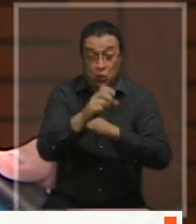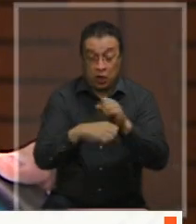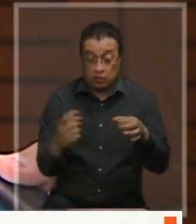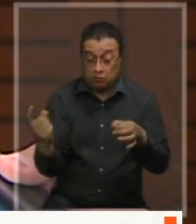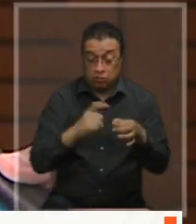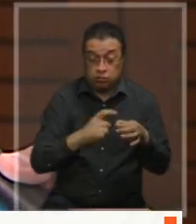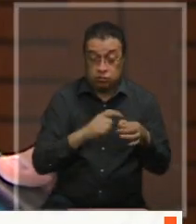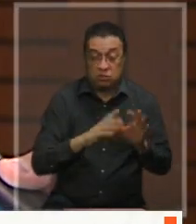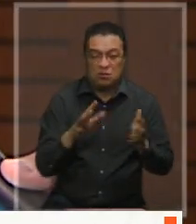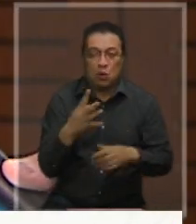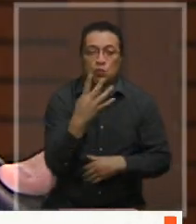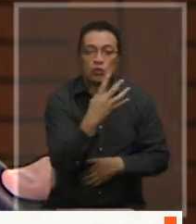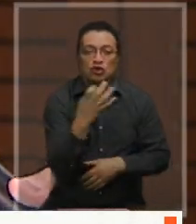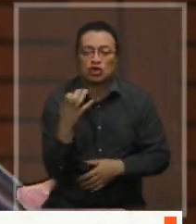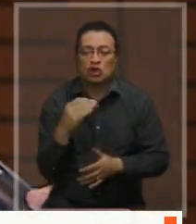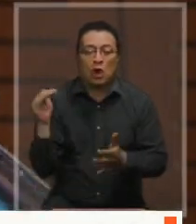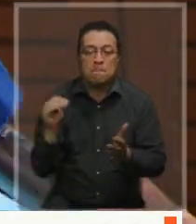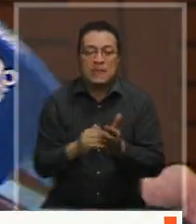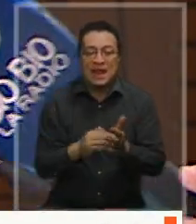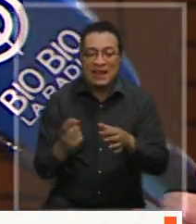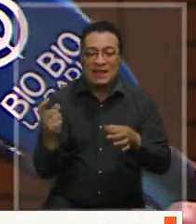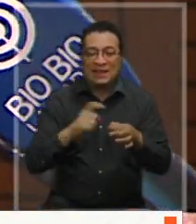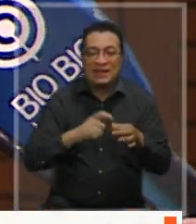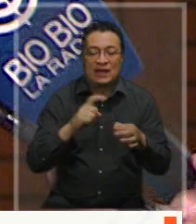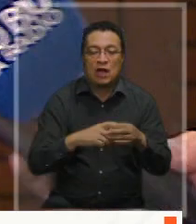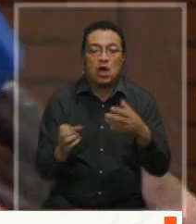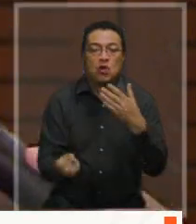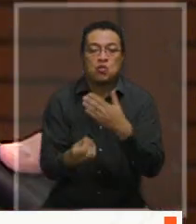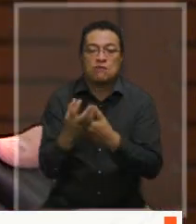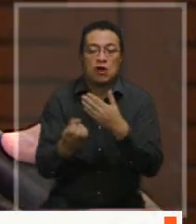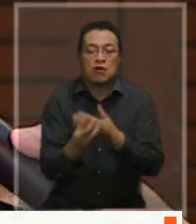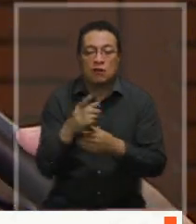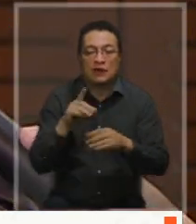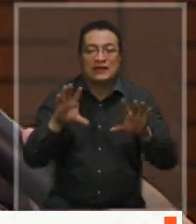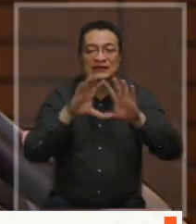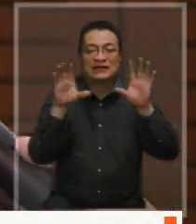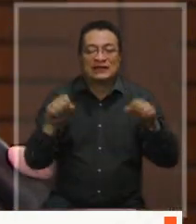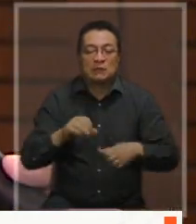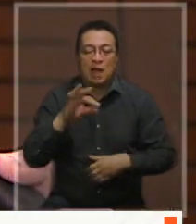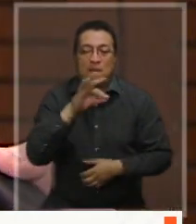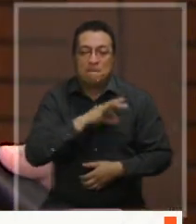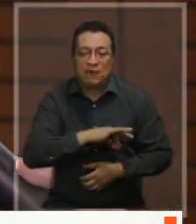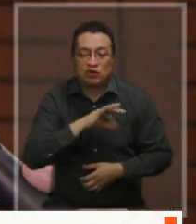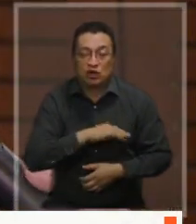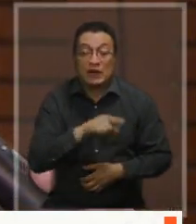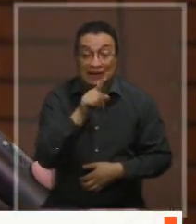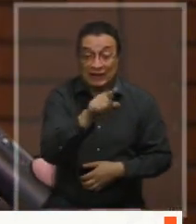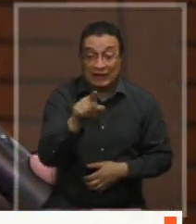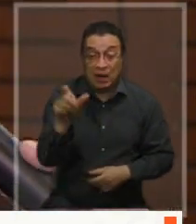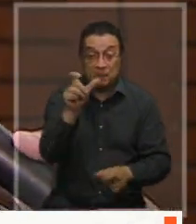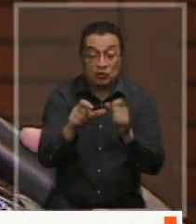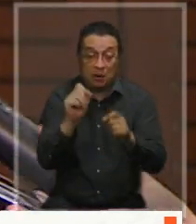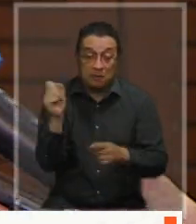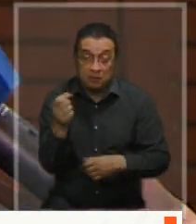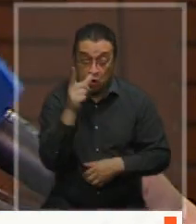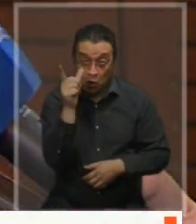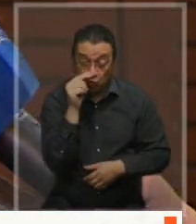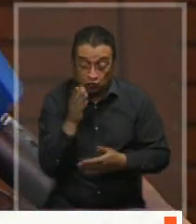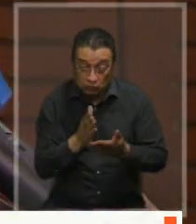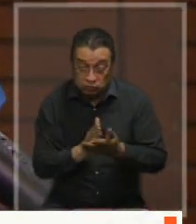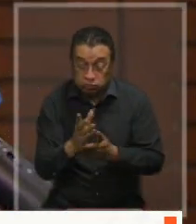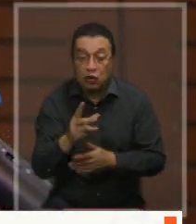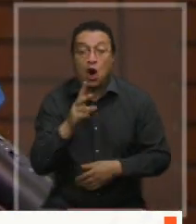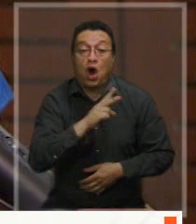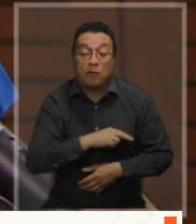aproximadamente 400.000 afiliados nuevos al sistema previsional. Esas personas que a contar del 1 de octubre lo hagan van a pagar una